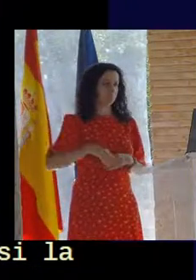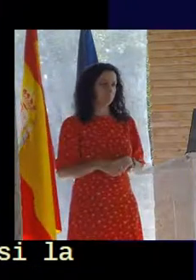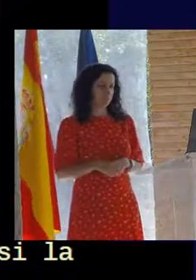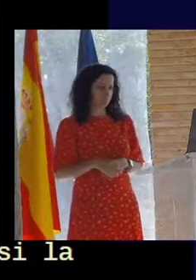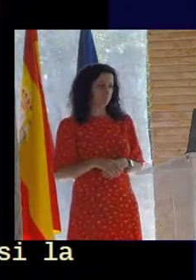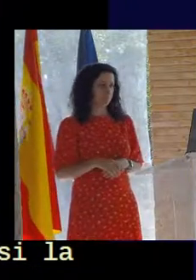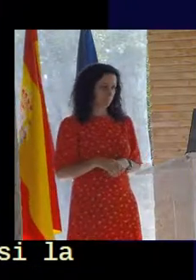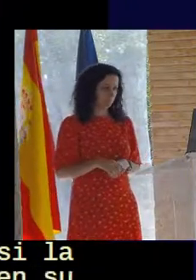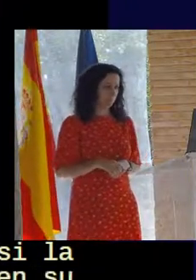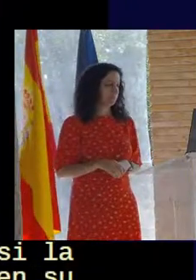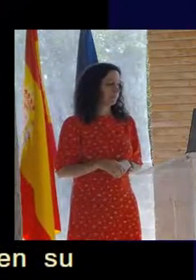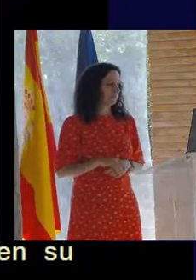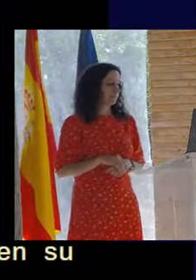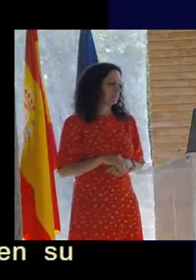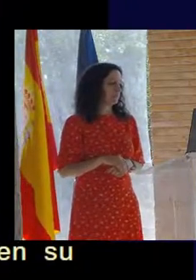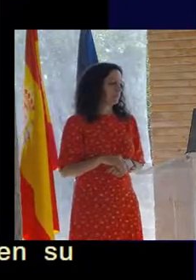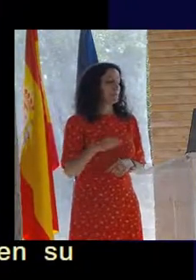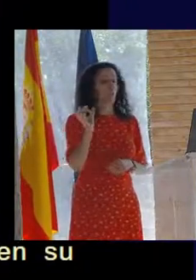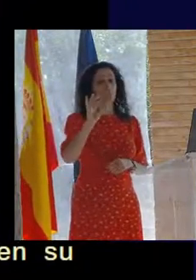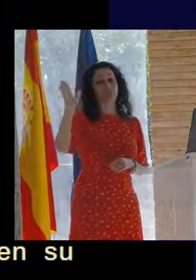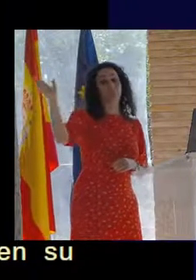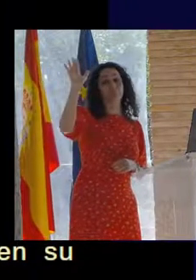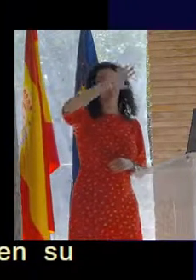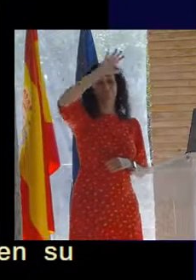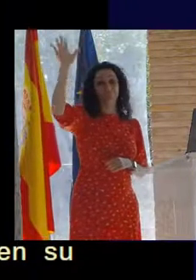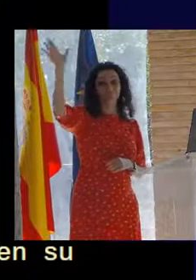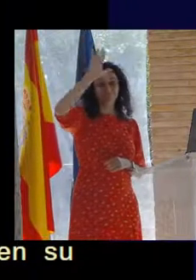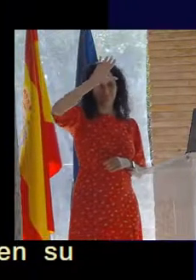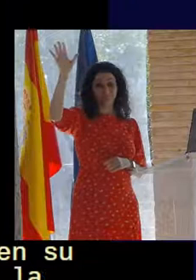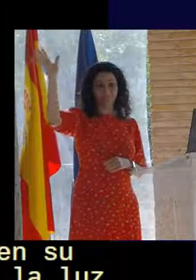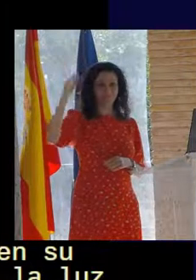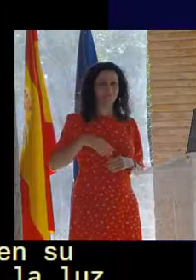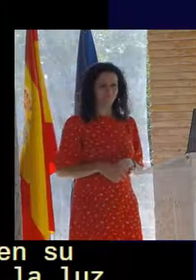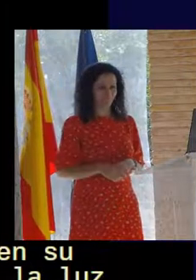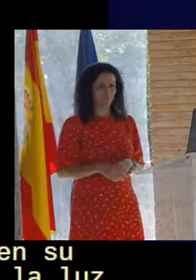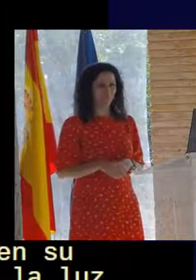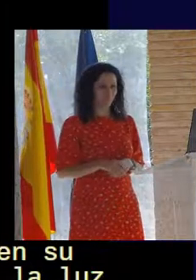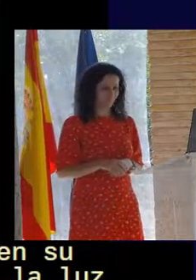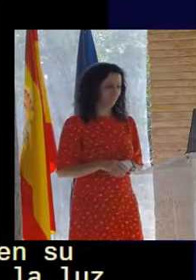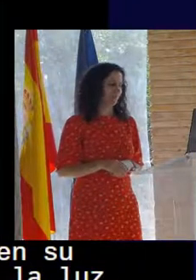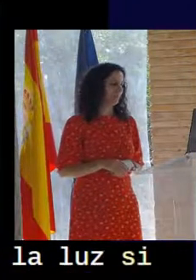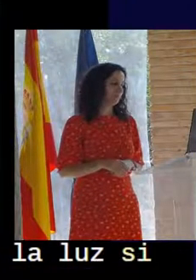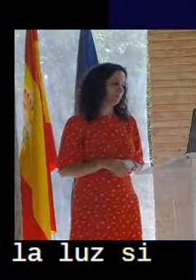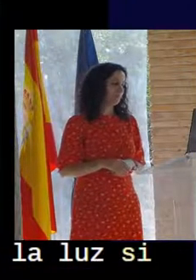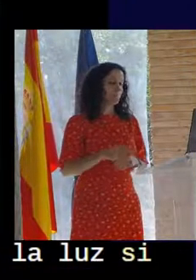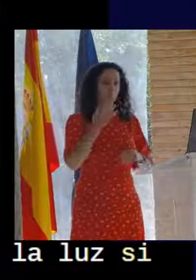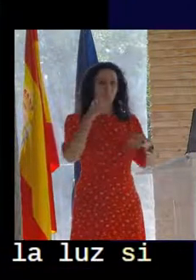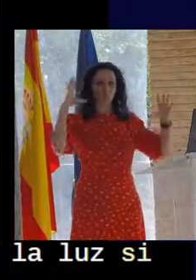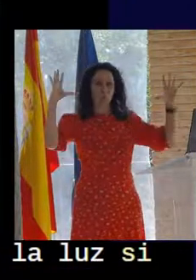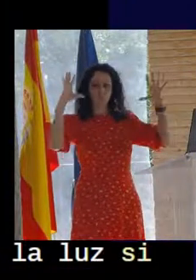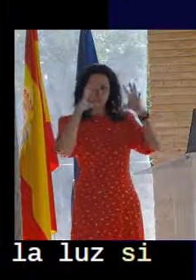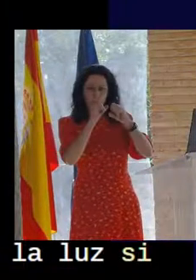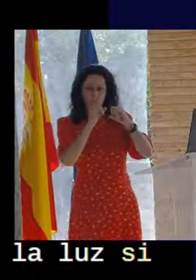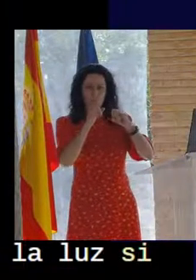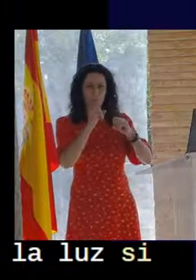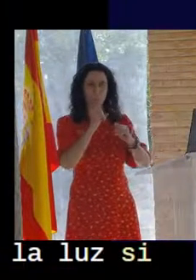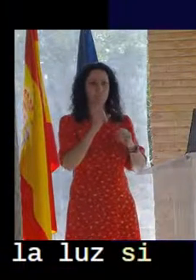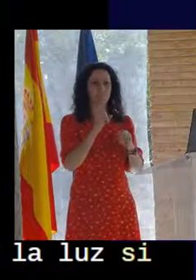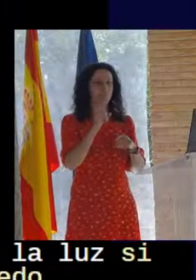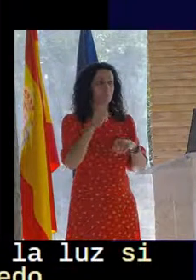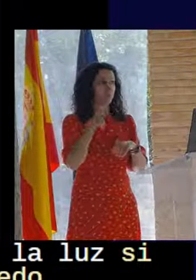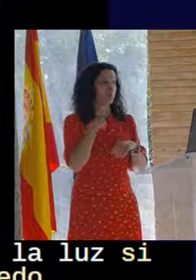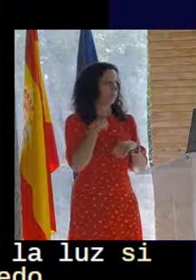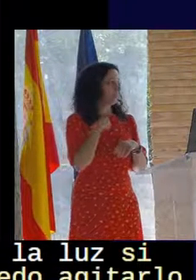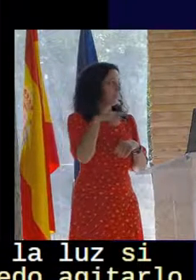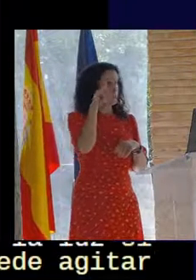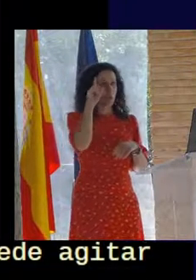su en su espacio visual y no me ve puedo encender y apagar la luz si está lejos Pero estoy dentro de su campo visual puedo